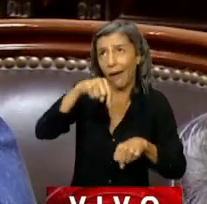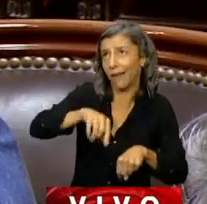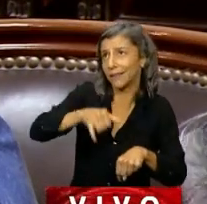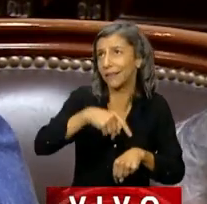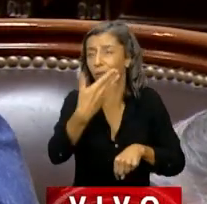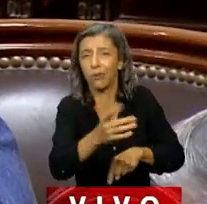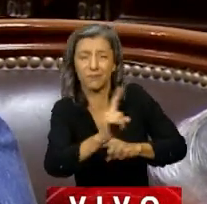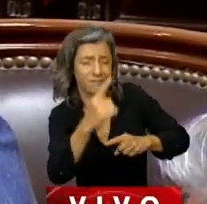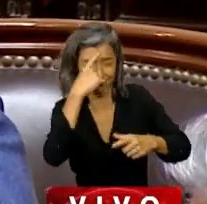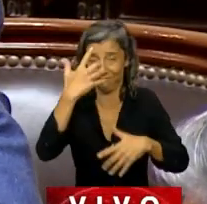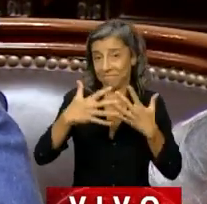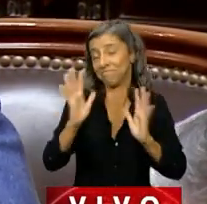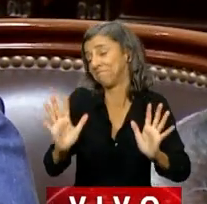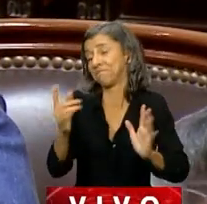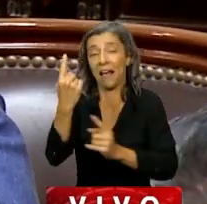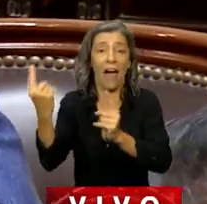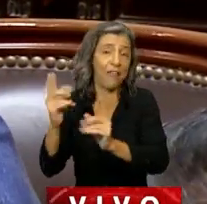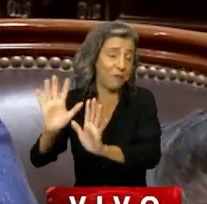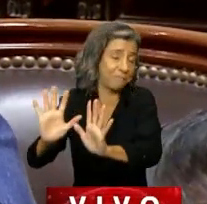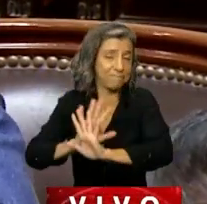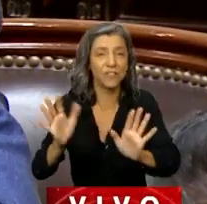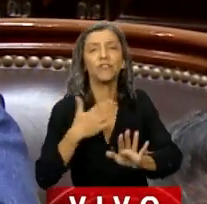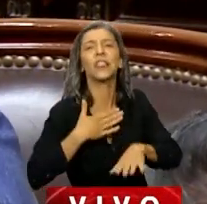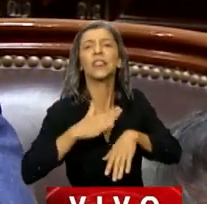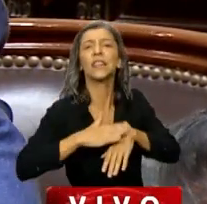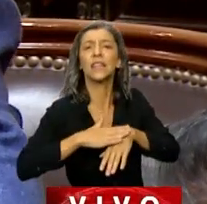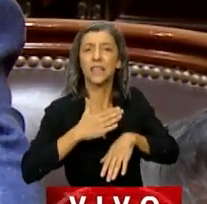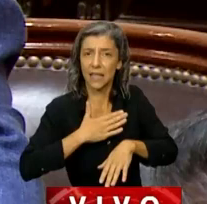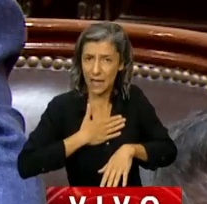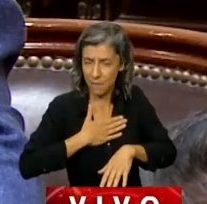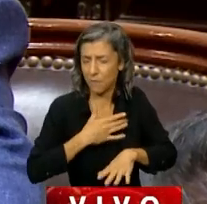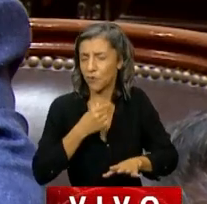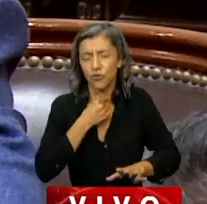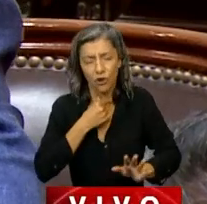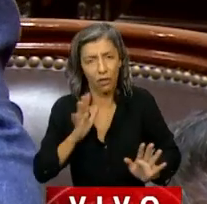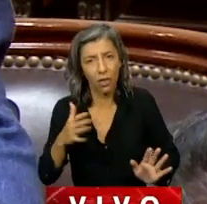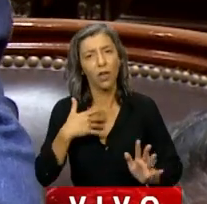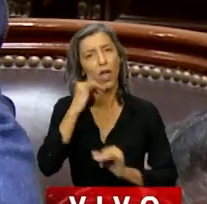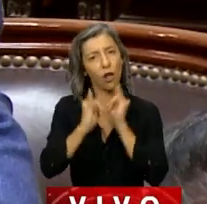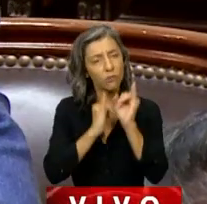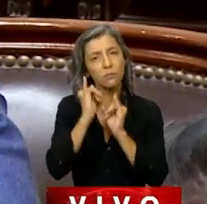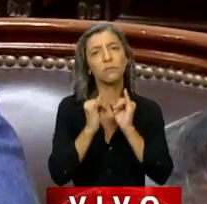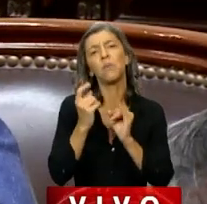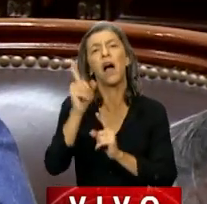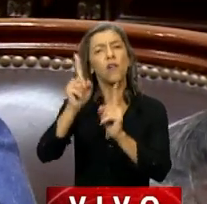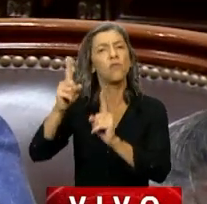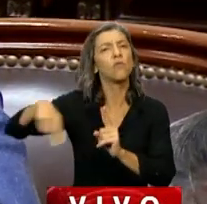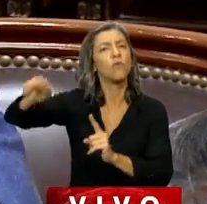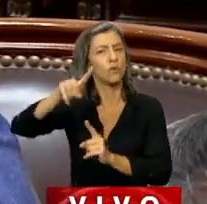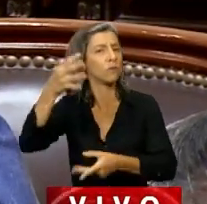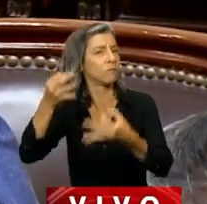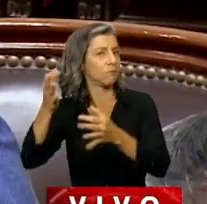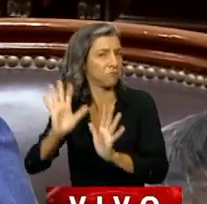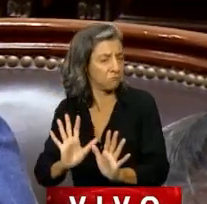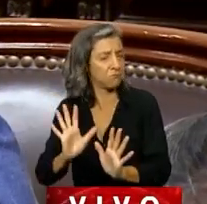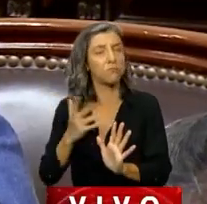Yo voy a utilizar mi tiempo, señor presidente, y ya que esto se ha hecho algún análisis y creo que lo amerita,